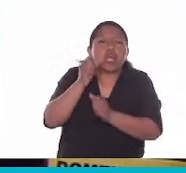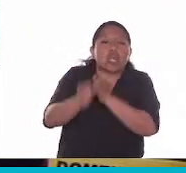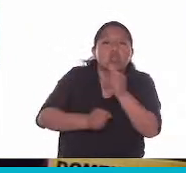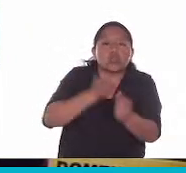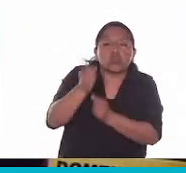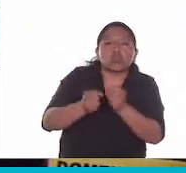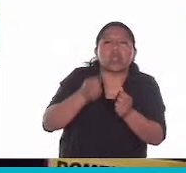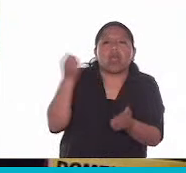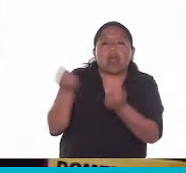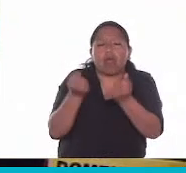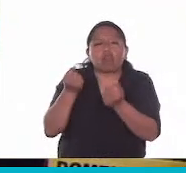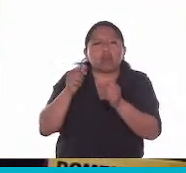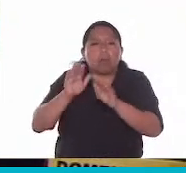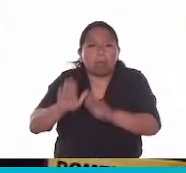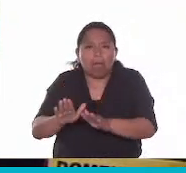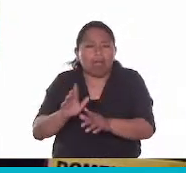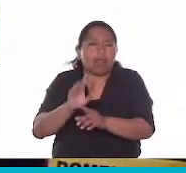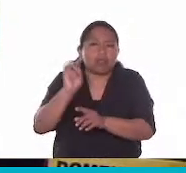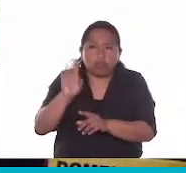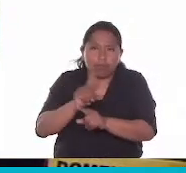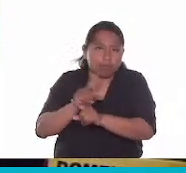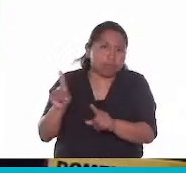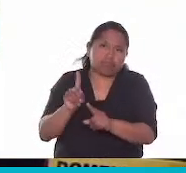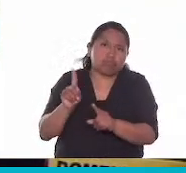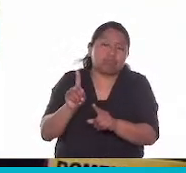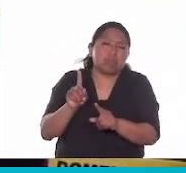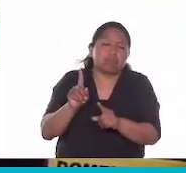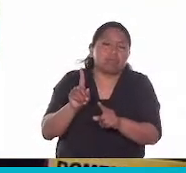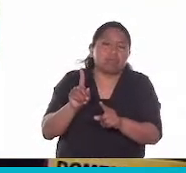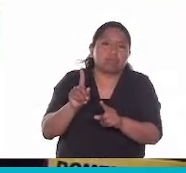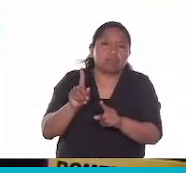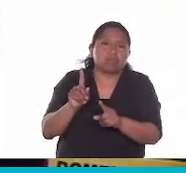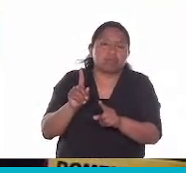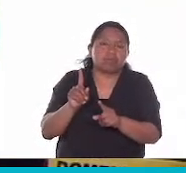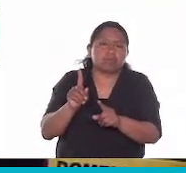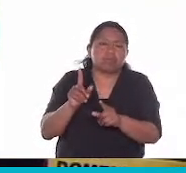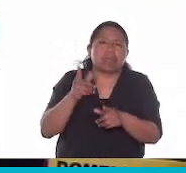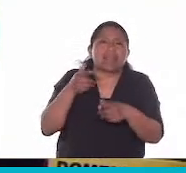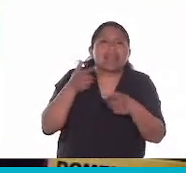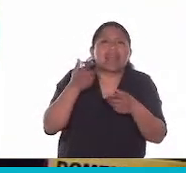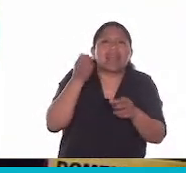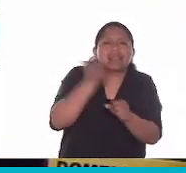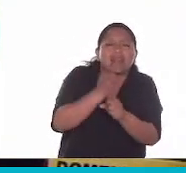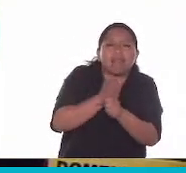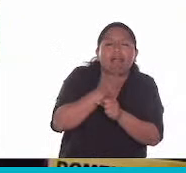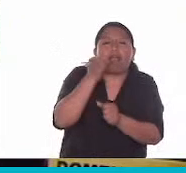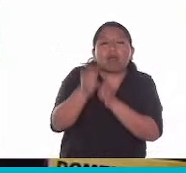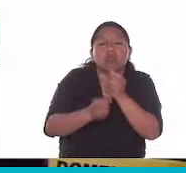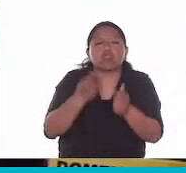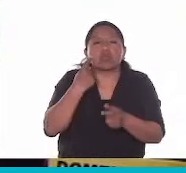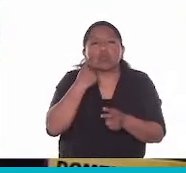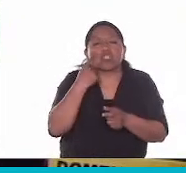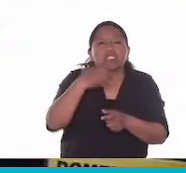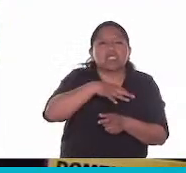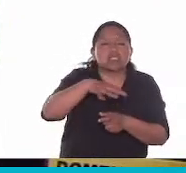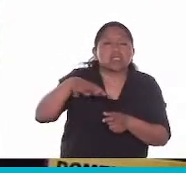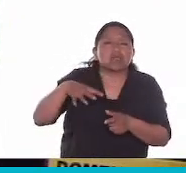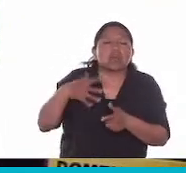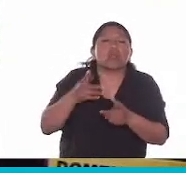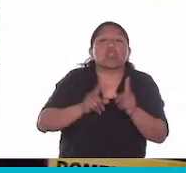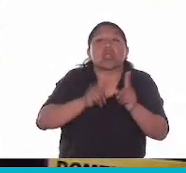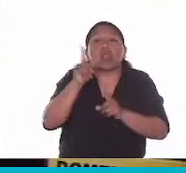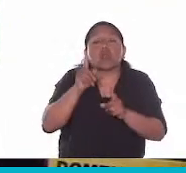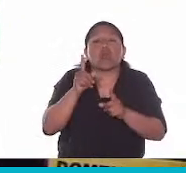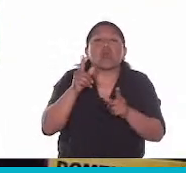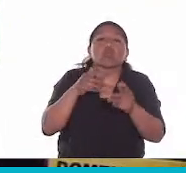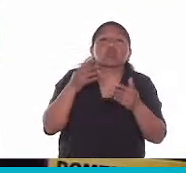Automotriz no se para solamente el trabajo y la producción de municipios donde algunos